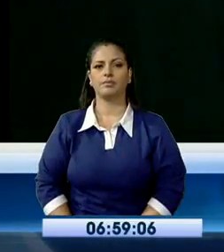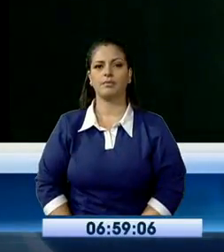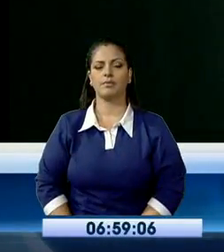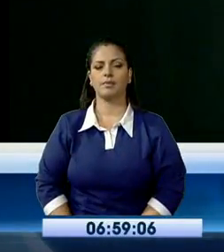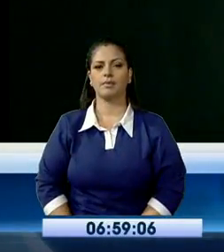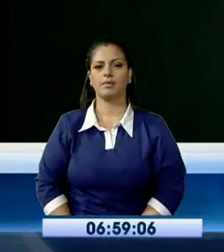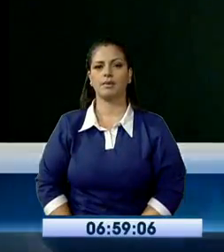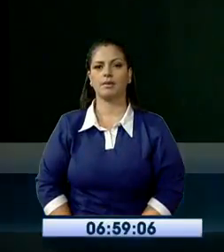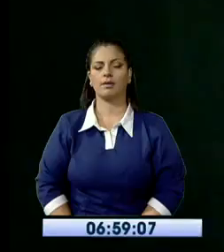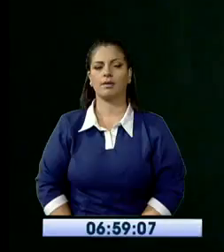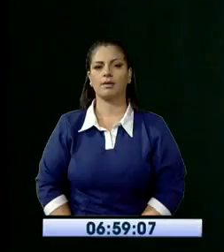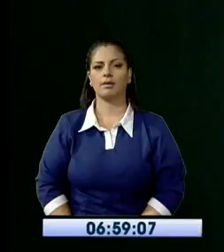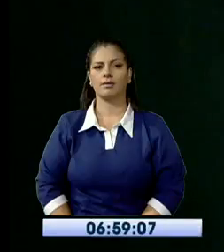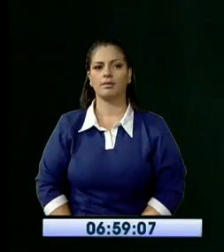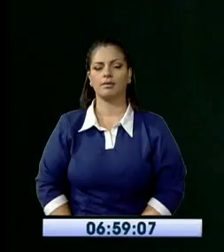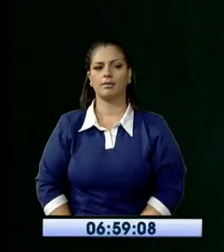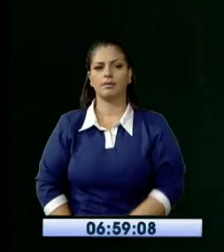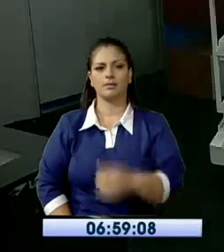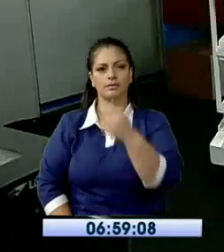Jorge Salazar.